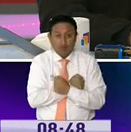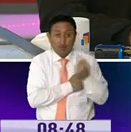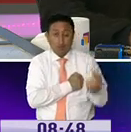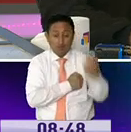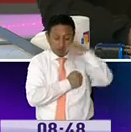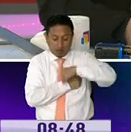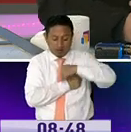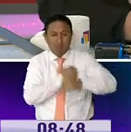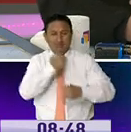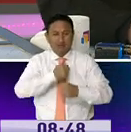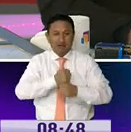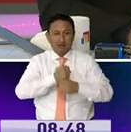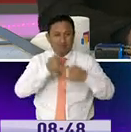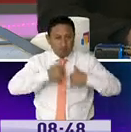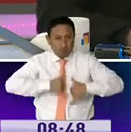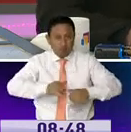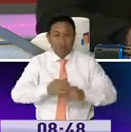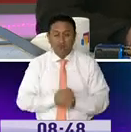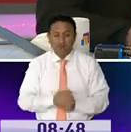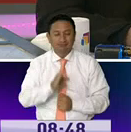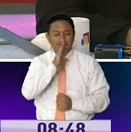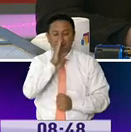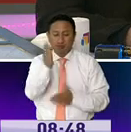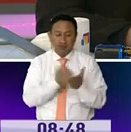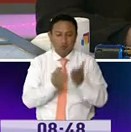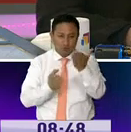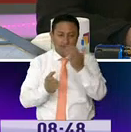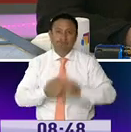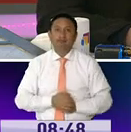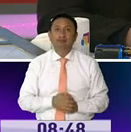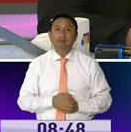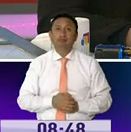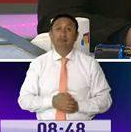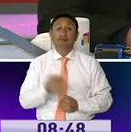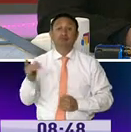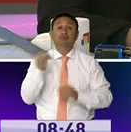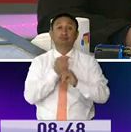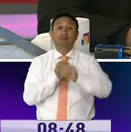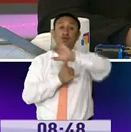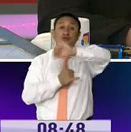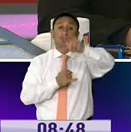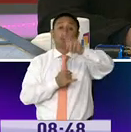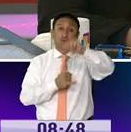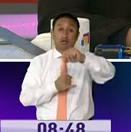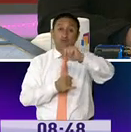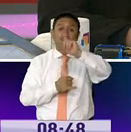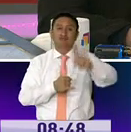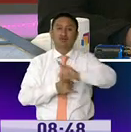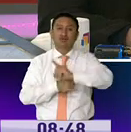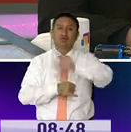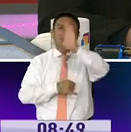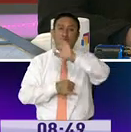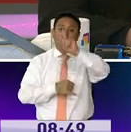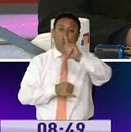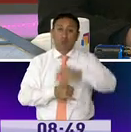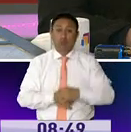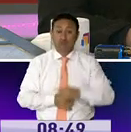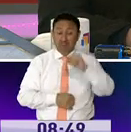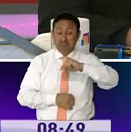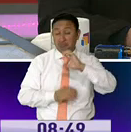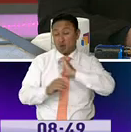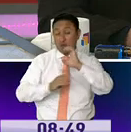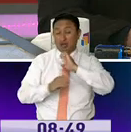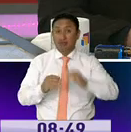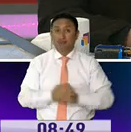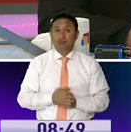en nuestros trincheras, como decimos siempre, al servicio de nuestra comunidad. El ingeniero Juan Zapata, el director del ECU 911, conversando con